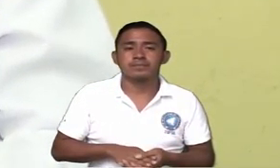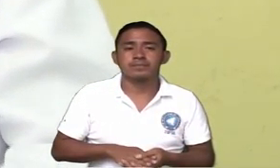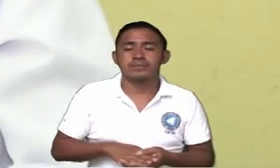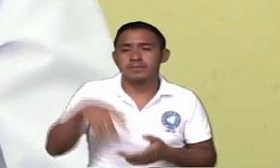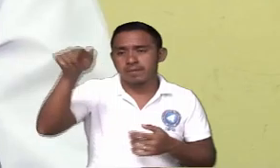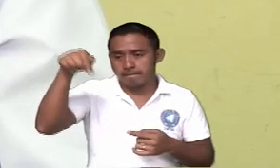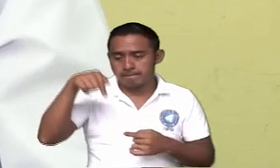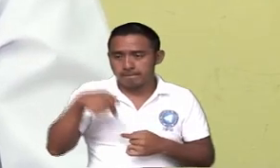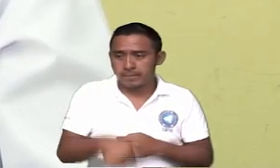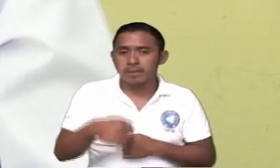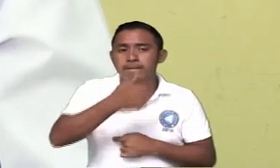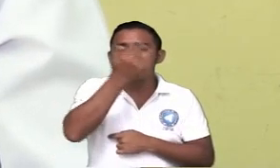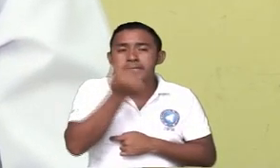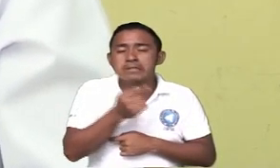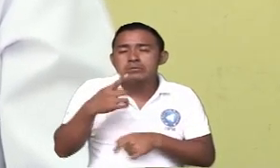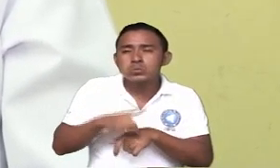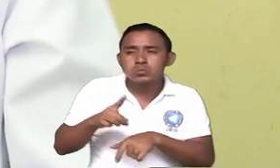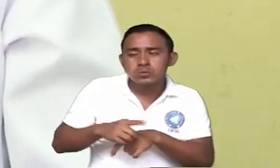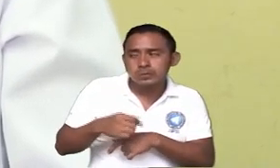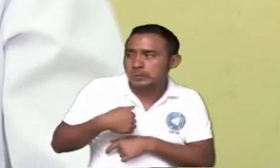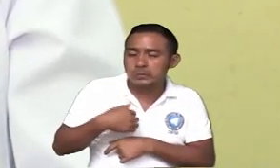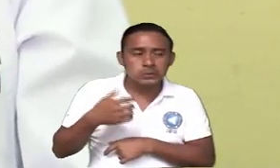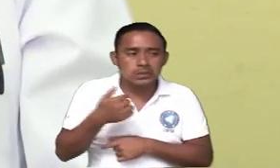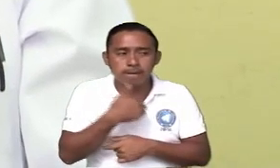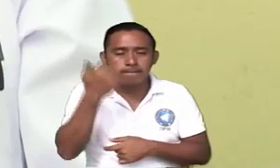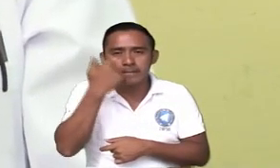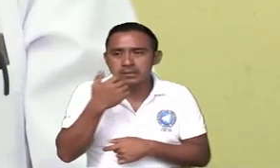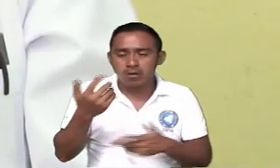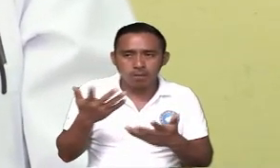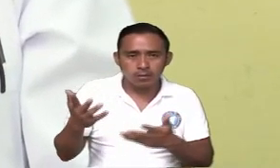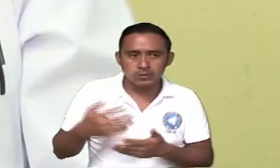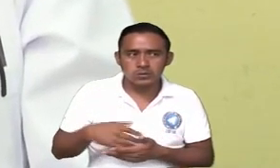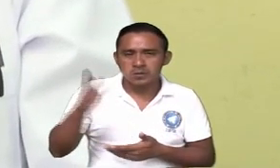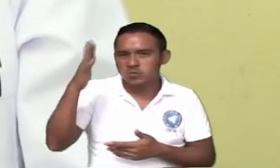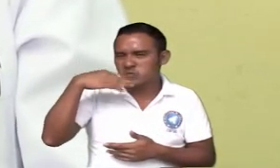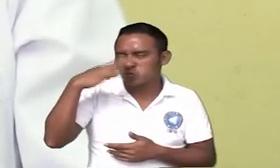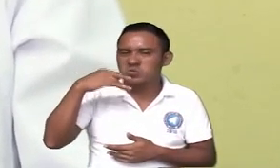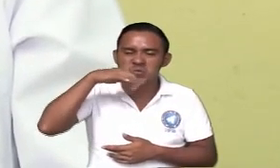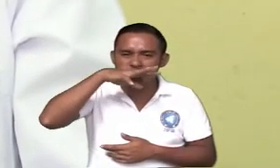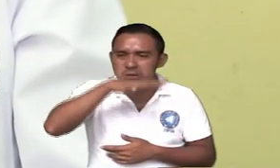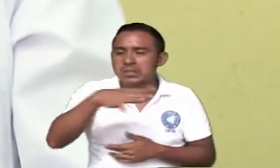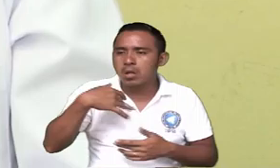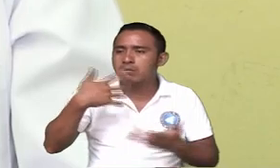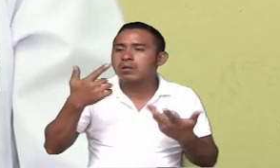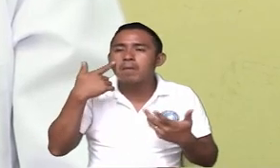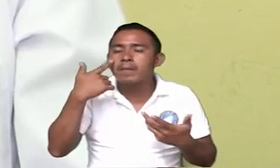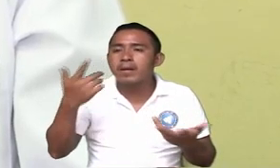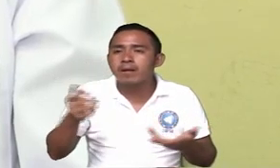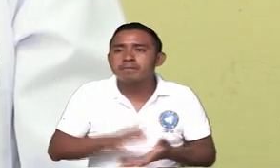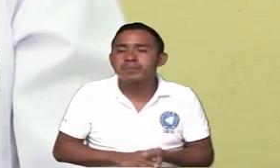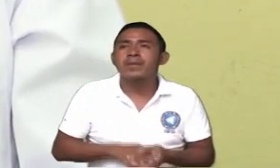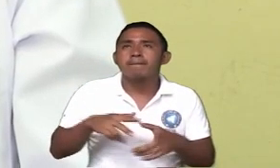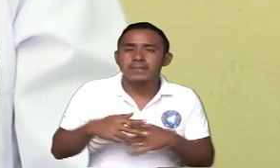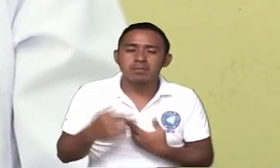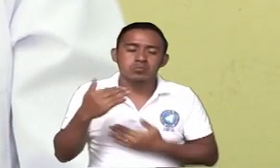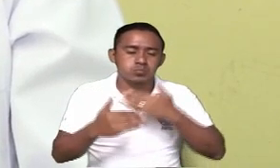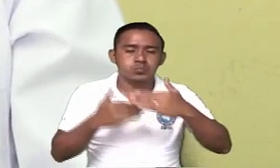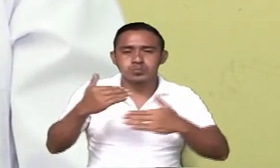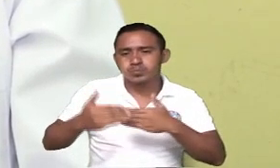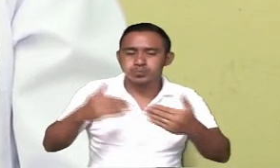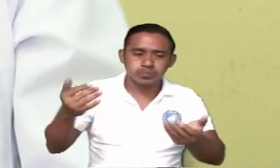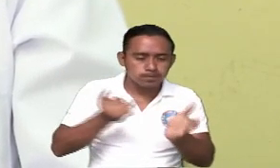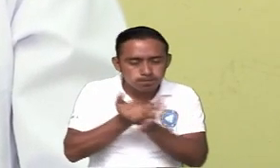vienen con ese motivo de consulta. Doctor, yo vengo porque en realidad pues tengo mal aliento y yo quiero tratarme. Entonces nosotros comenzamos la historia